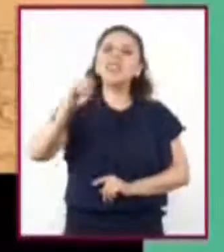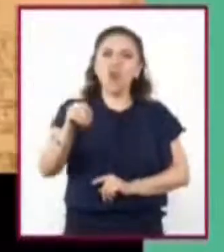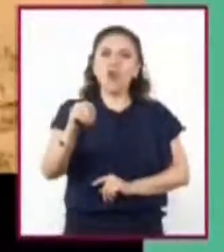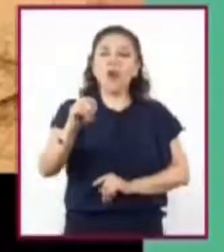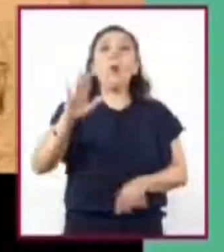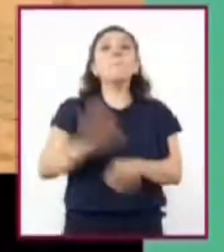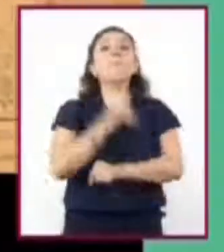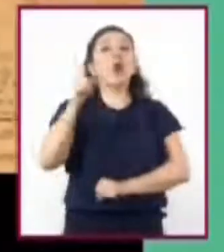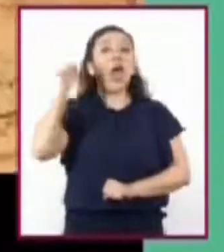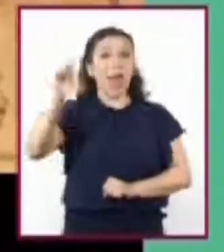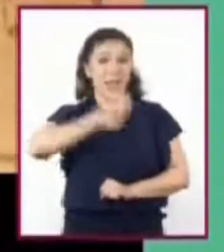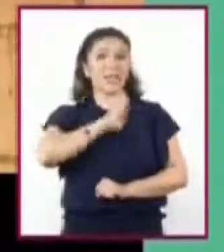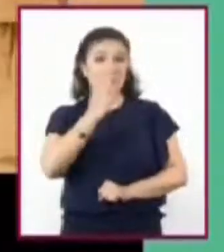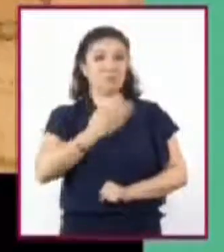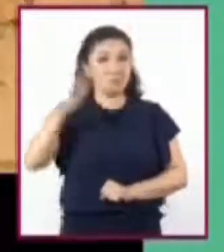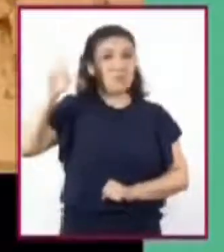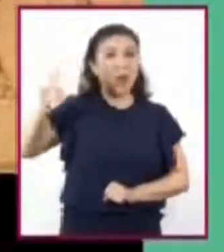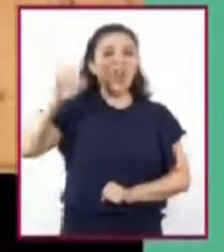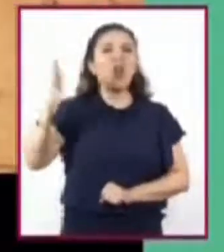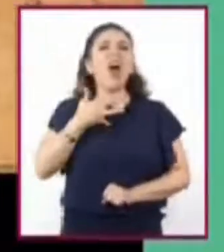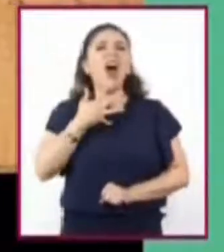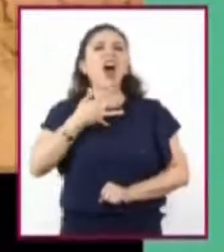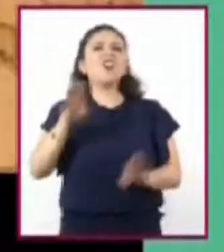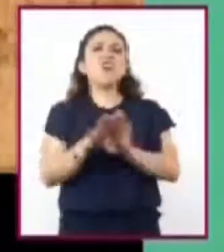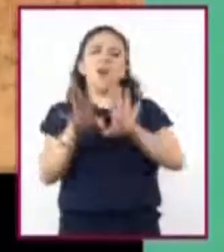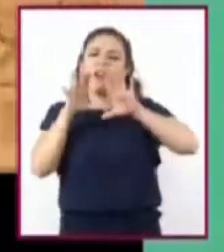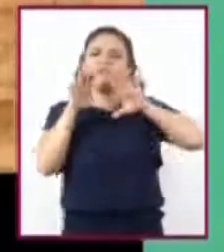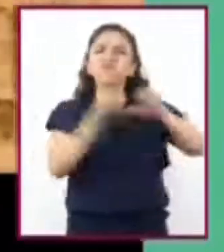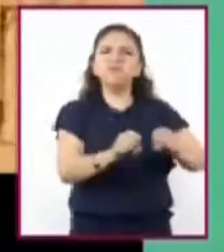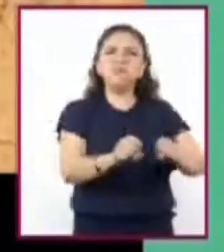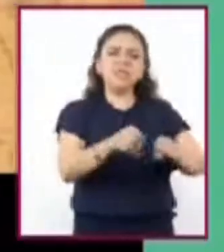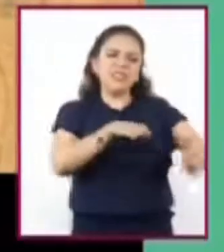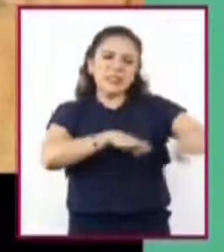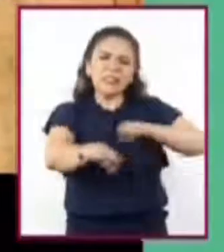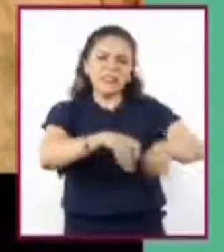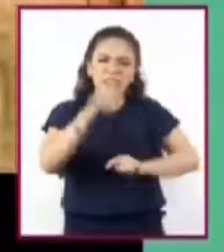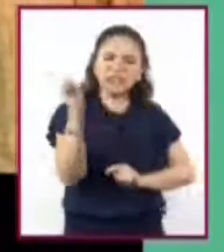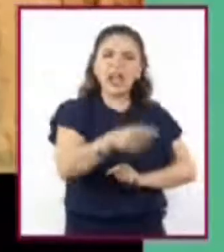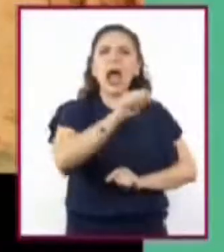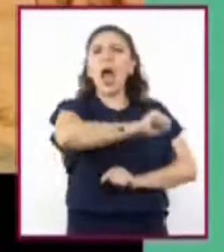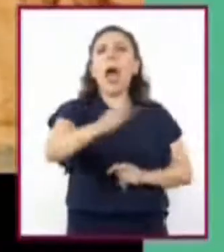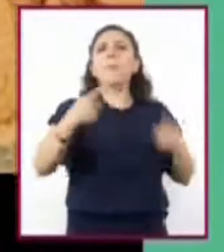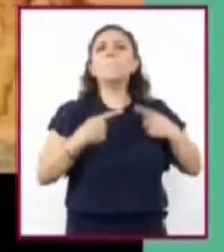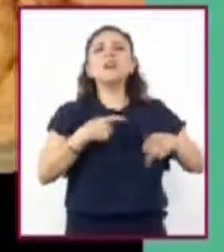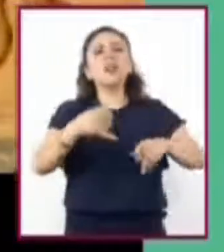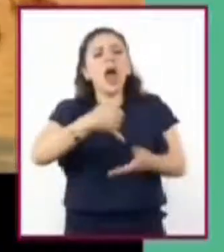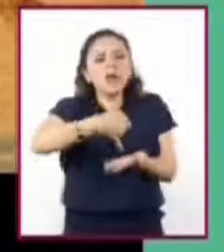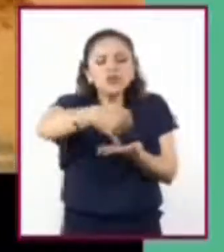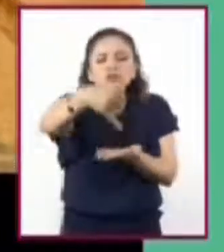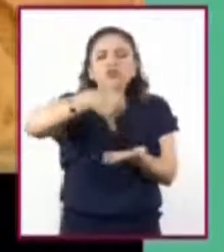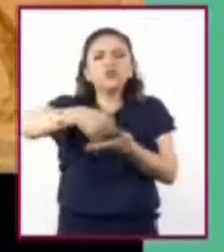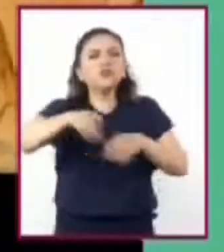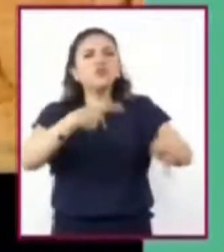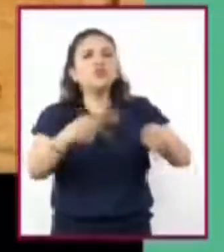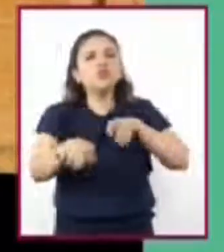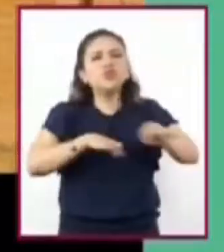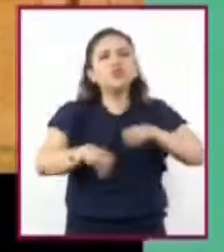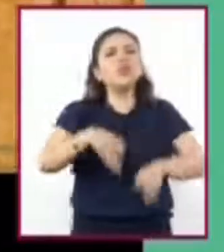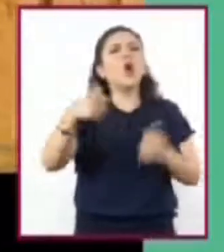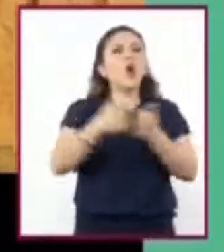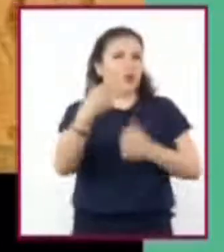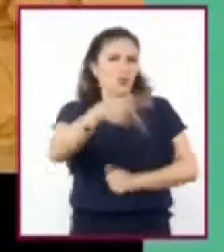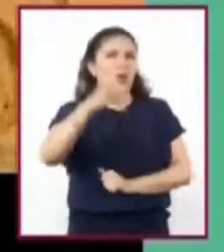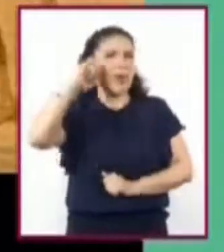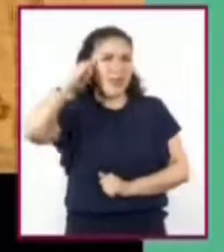los españoles dominaban y explotaban a los campesinos indígenas a través de sus